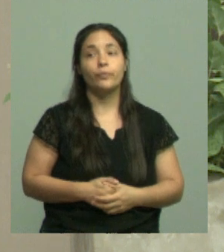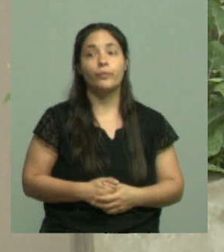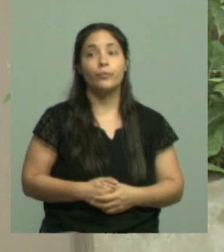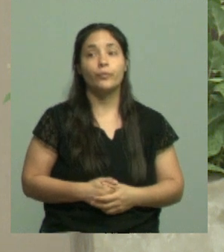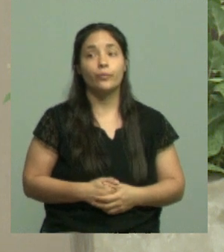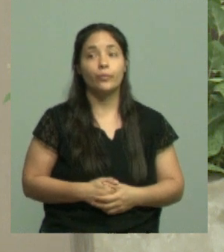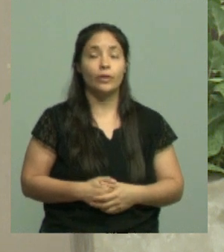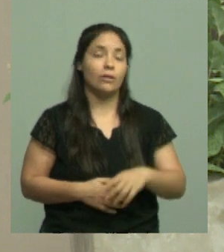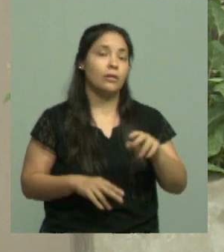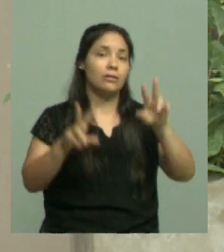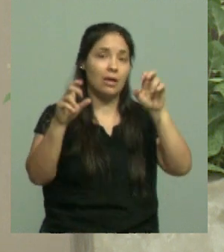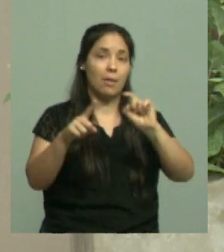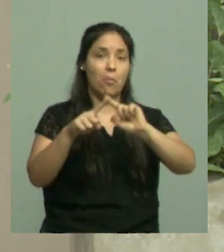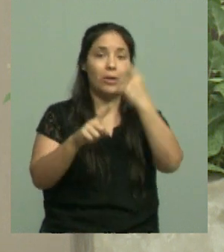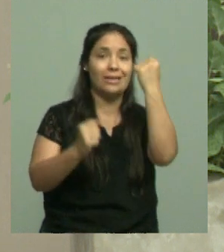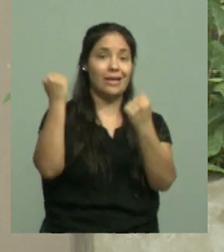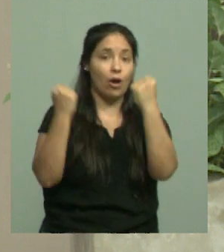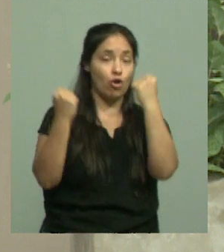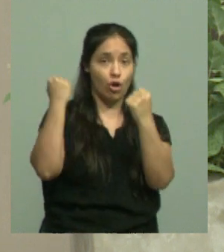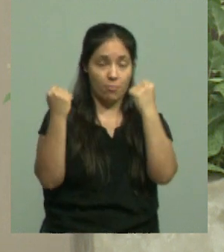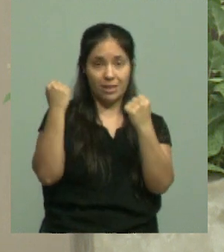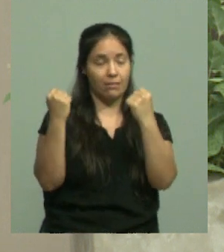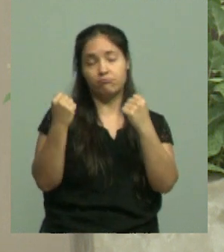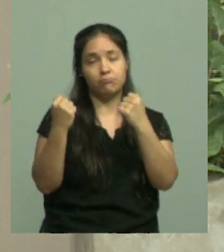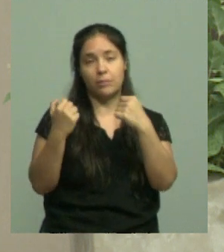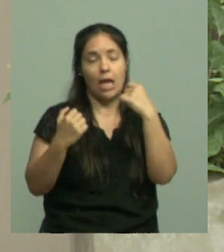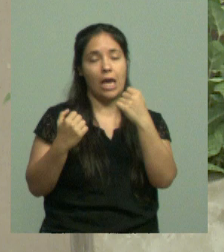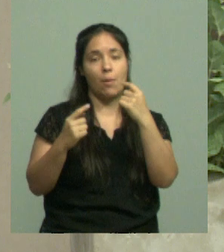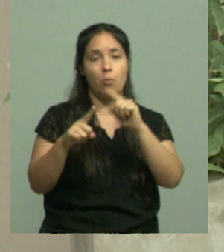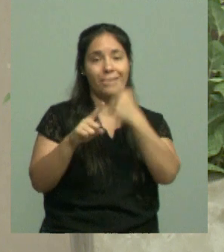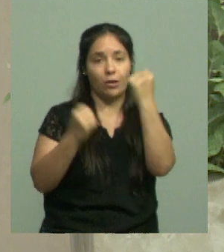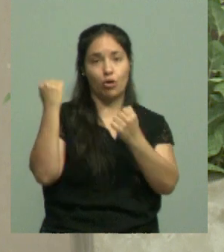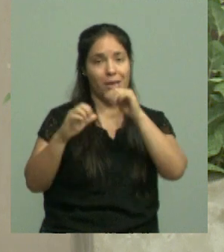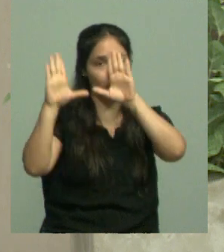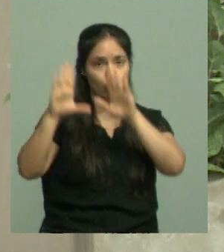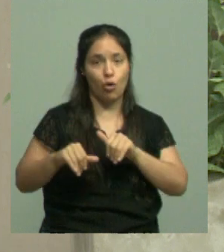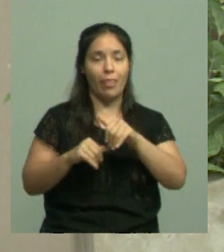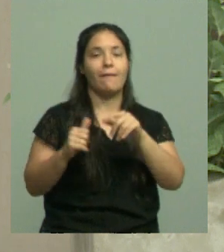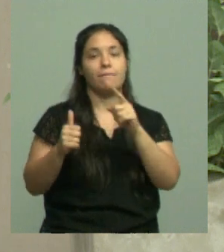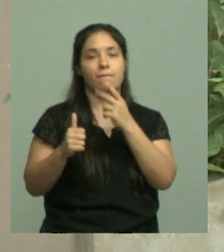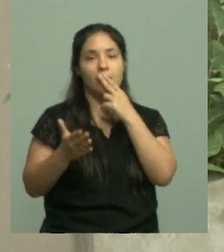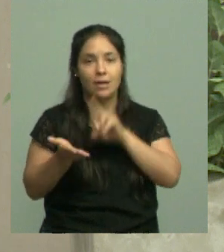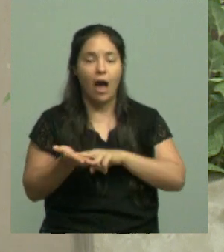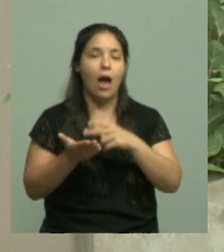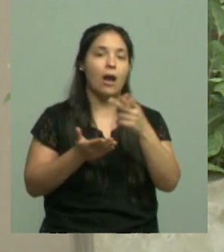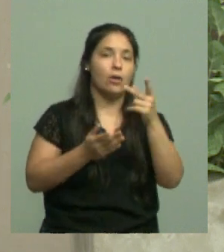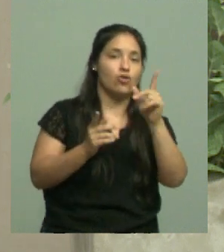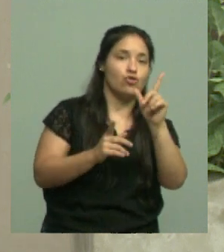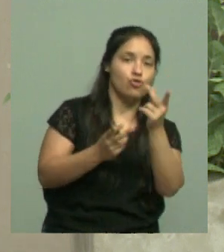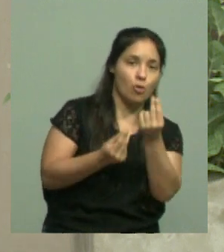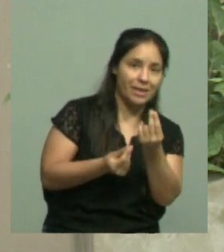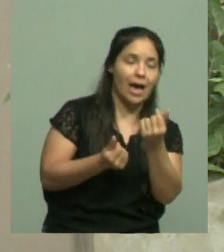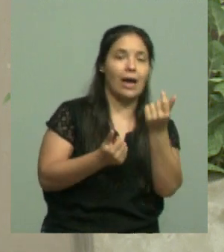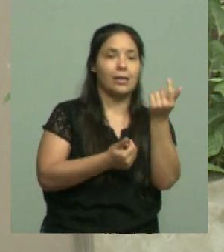De hecho, la política económica, toda la política económica, tanto la fiscal como la monetaria, como la cambiaria,